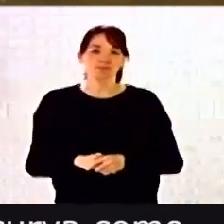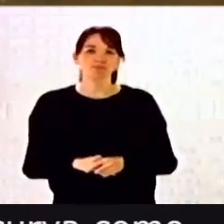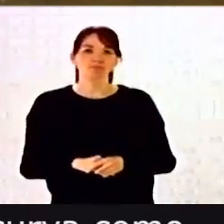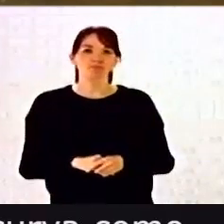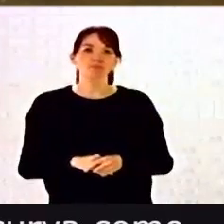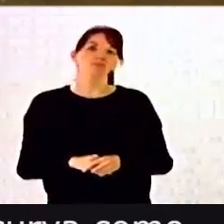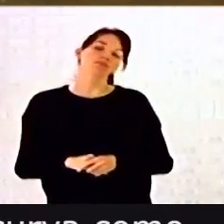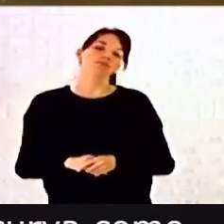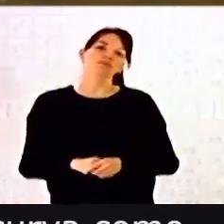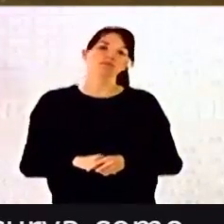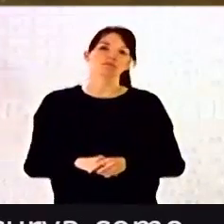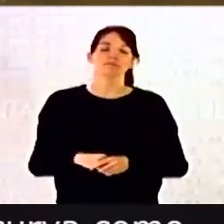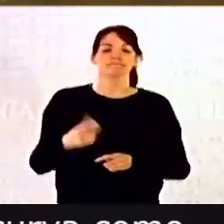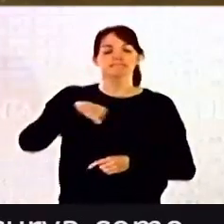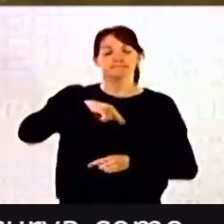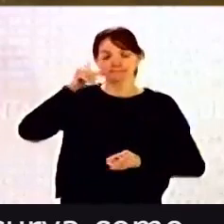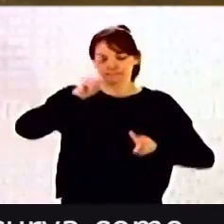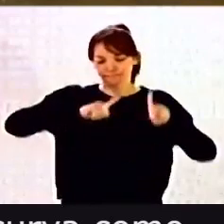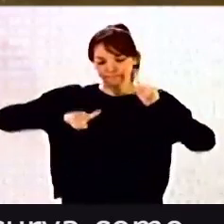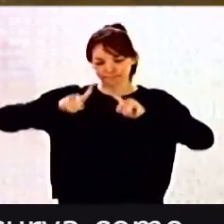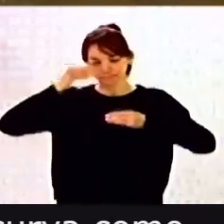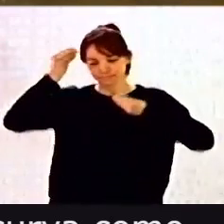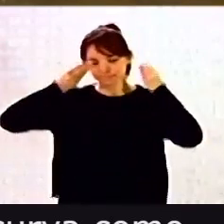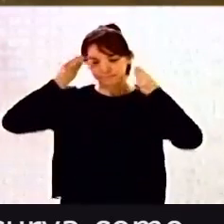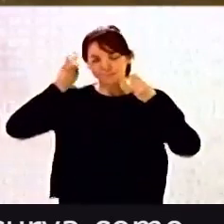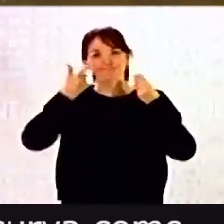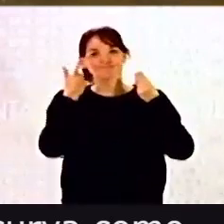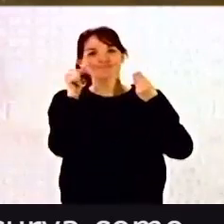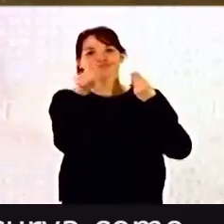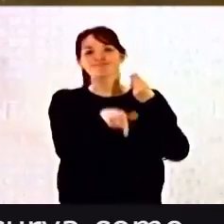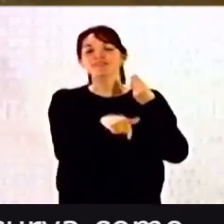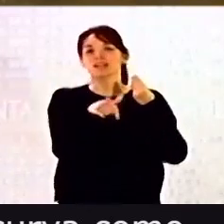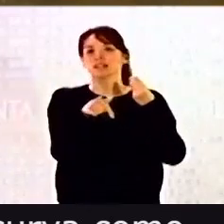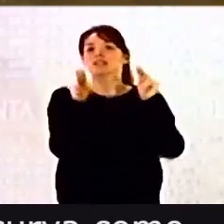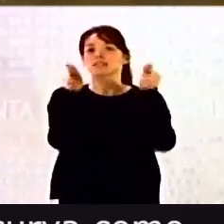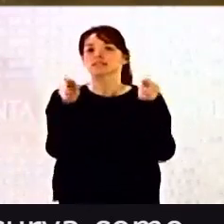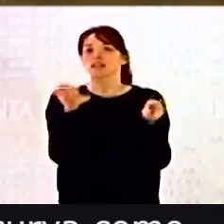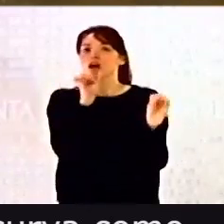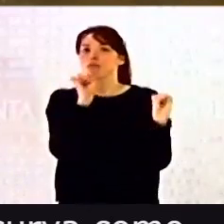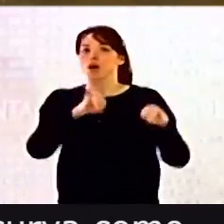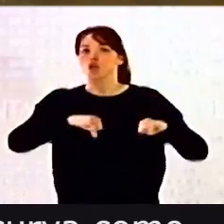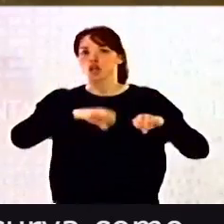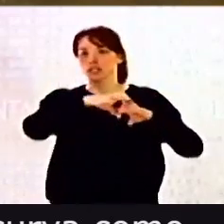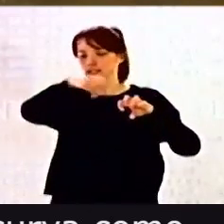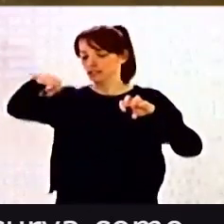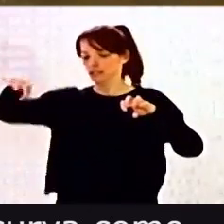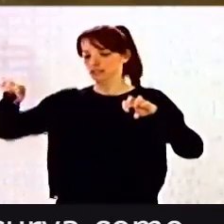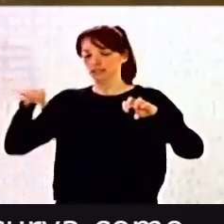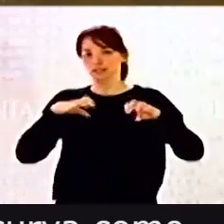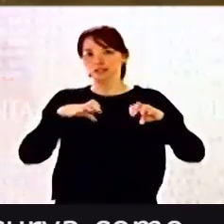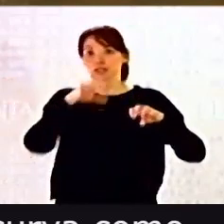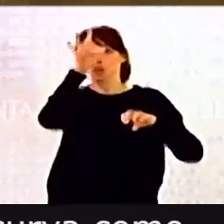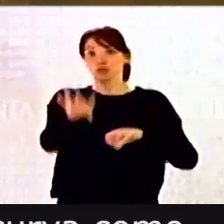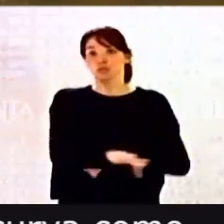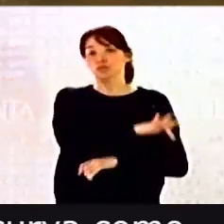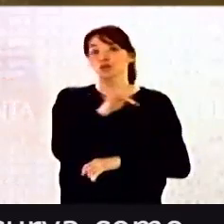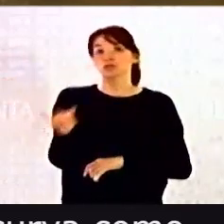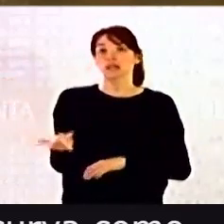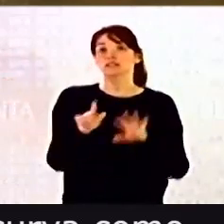Nos preocupan y nos ocupan mucho nuestras residencias de mayores. Tenemos un total